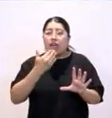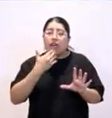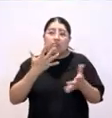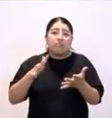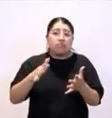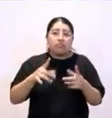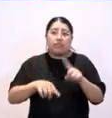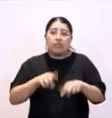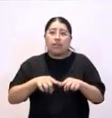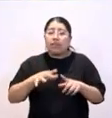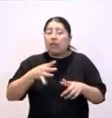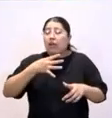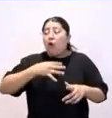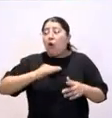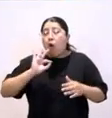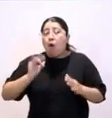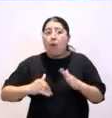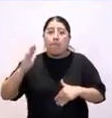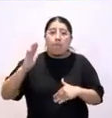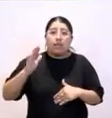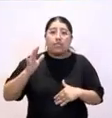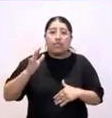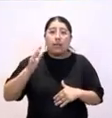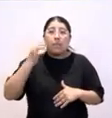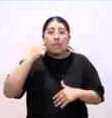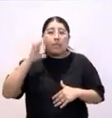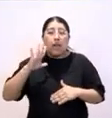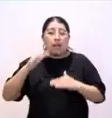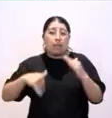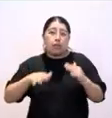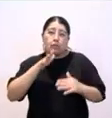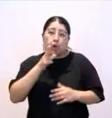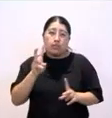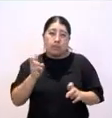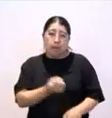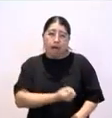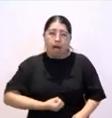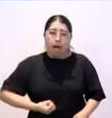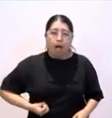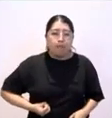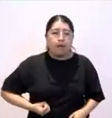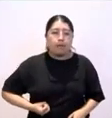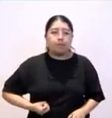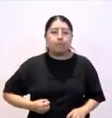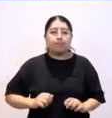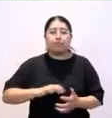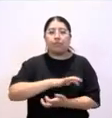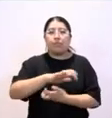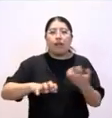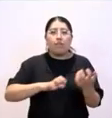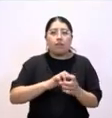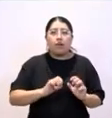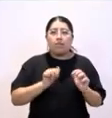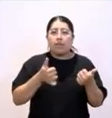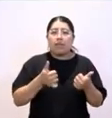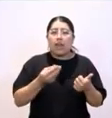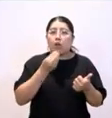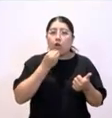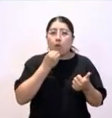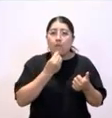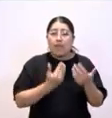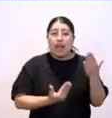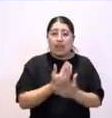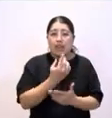hablando de más años y parece menos. Y decía: desde que empezó el conflicto no hemos hecho una comida al